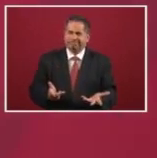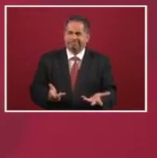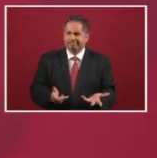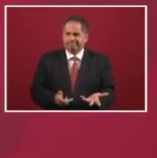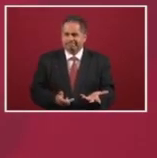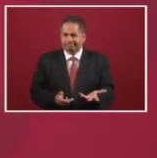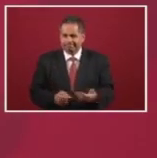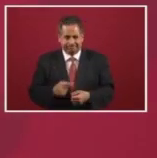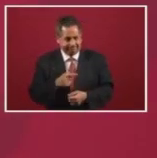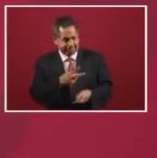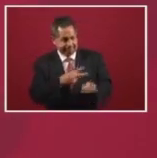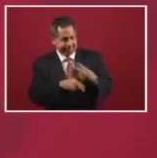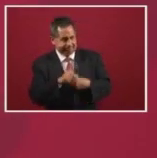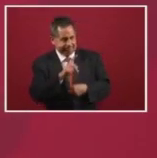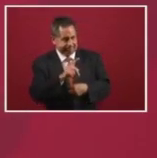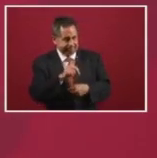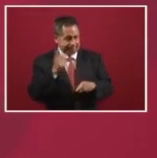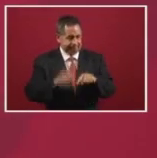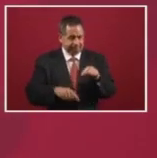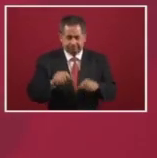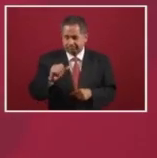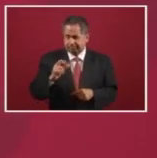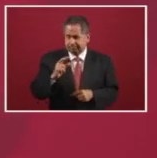para el arsénico,